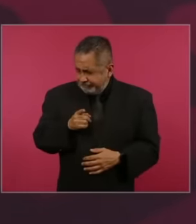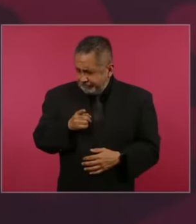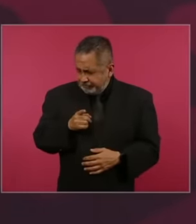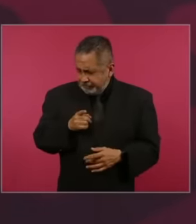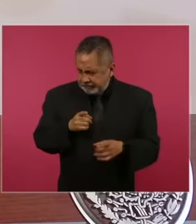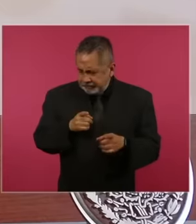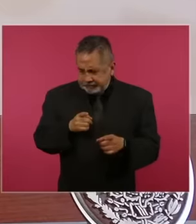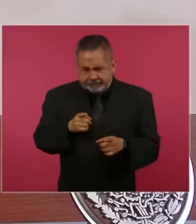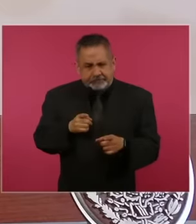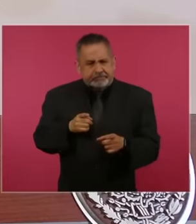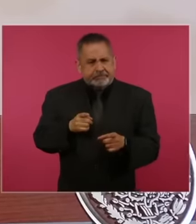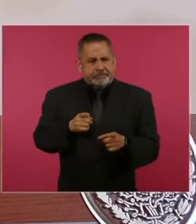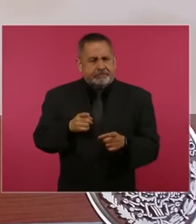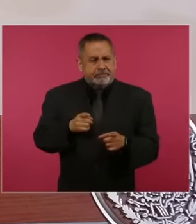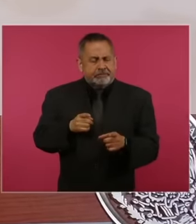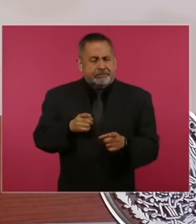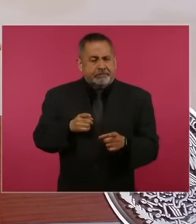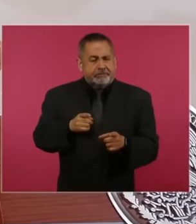necesito